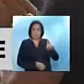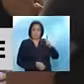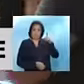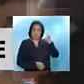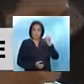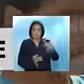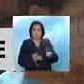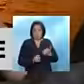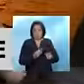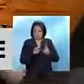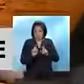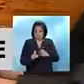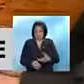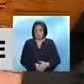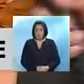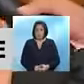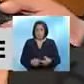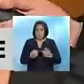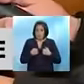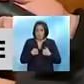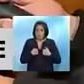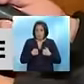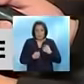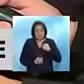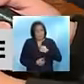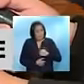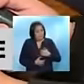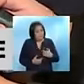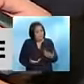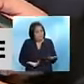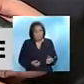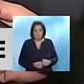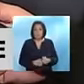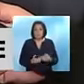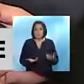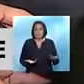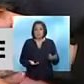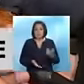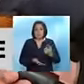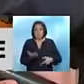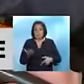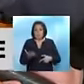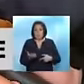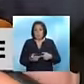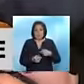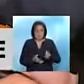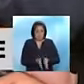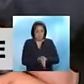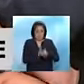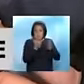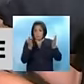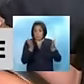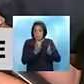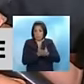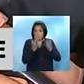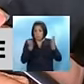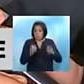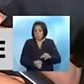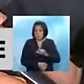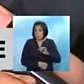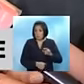consultada esta mañana. Yo lamento muchísimo lo que ha revelado el diario La República